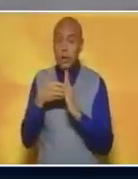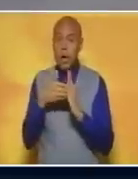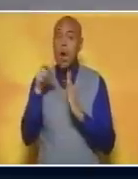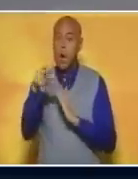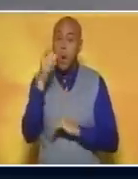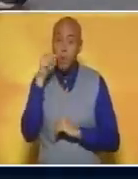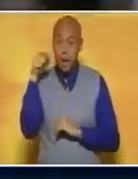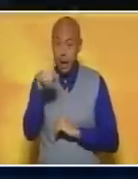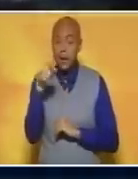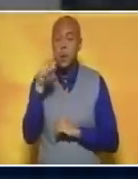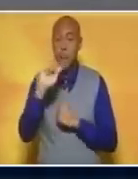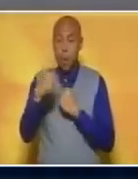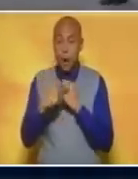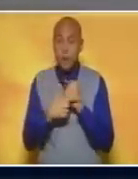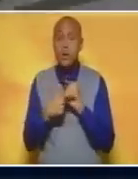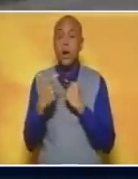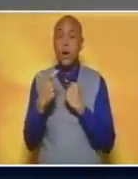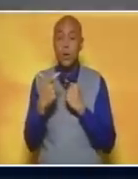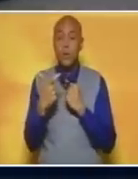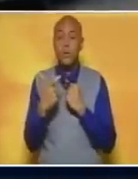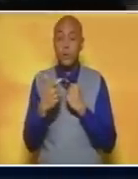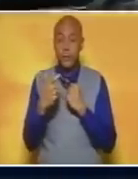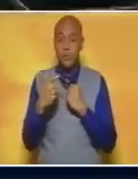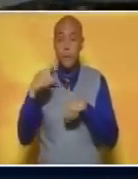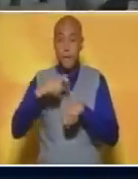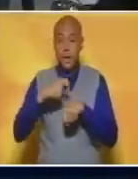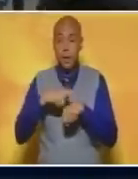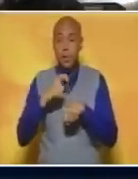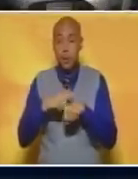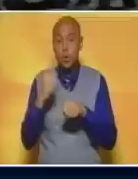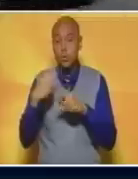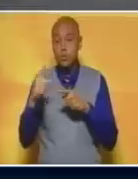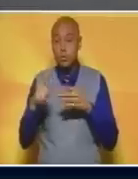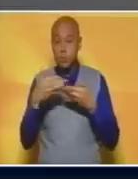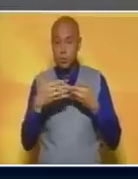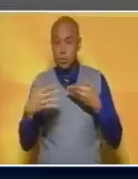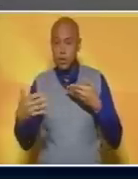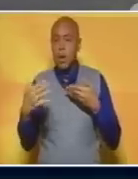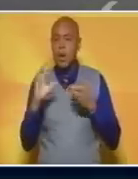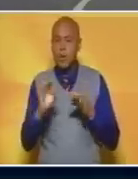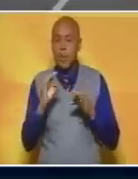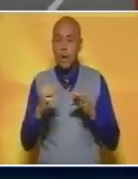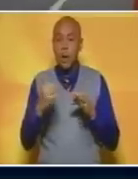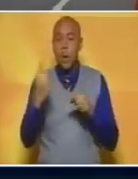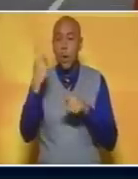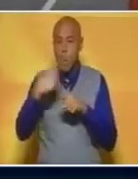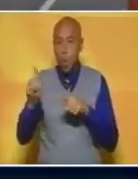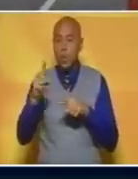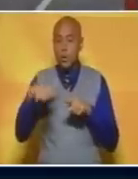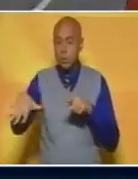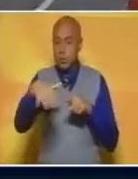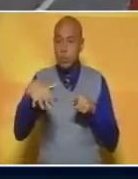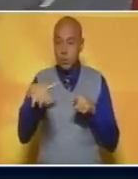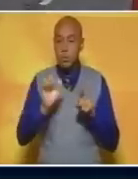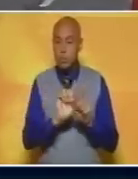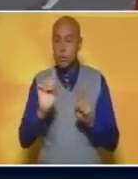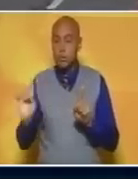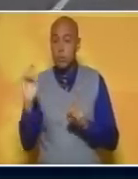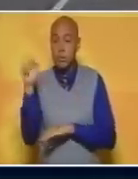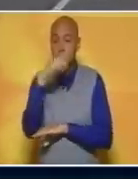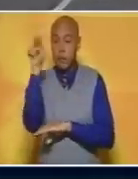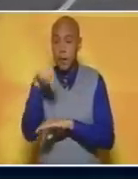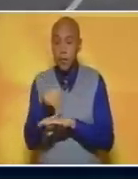va a comunicar en los próximos minutos dónde se va a realizar la sesión de la Asamblea Nacional, hoy